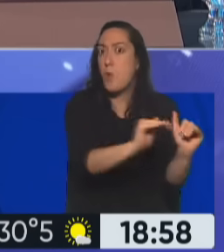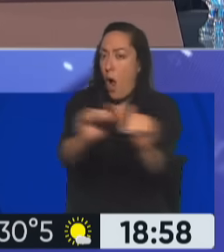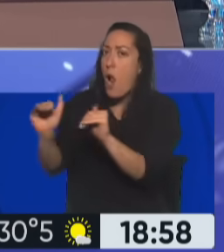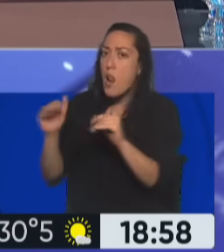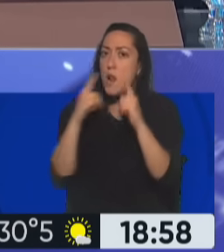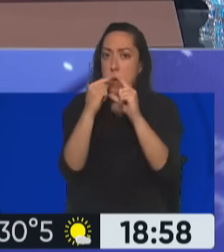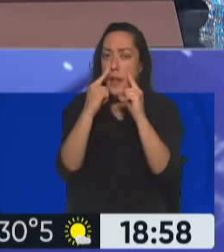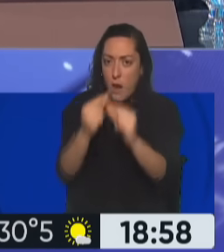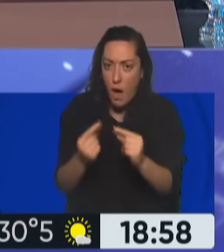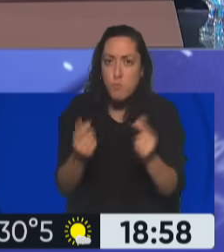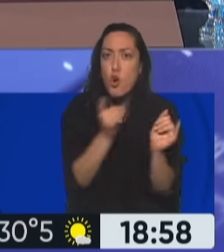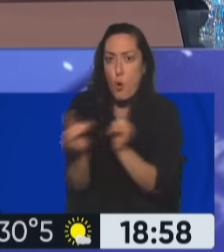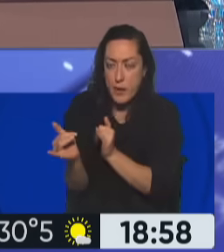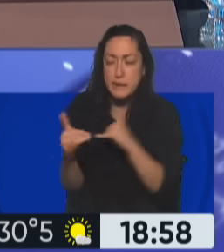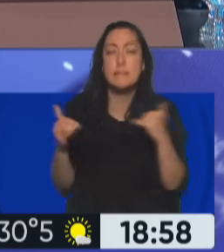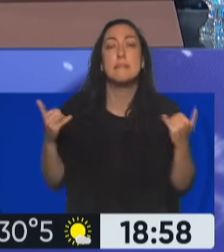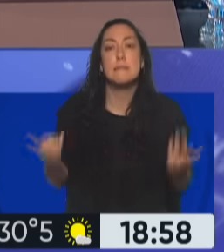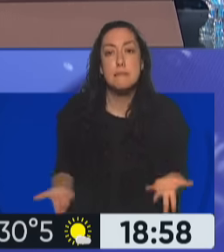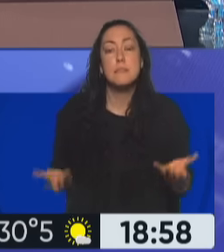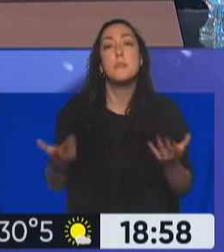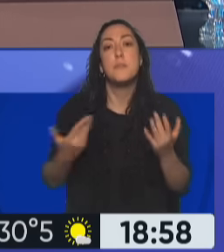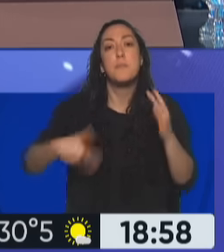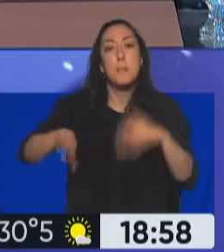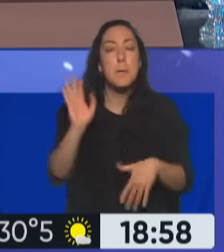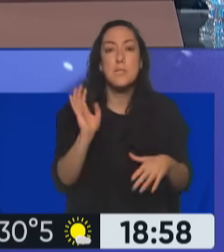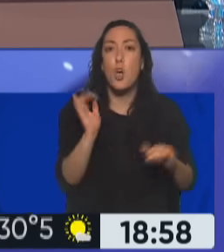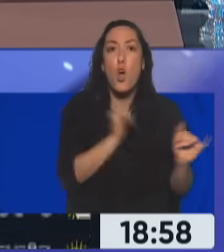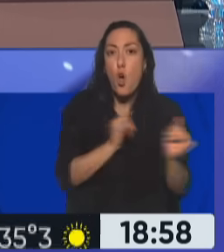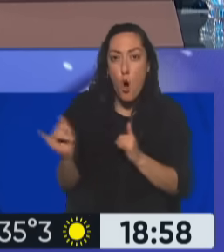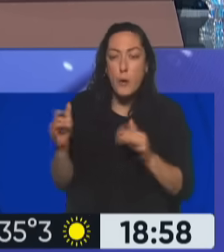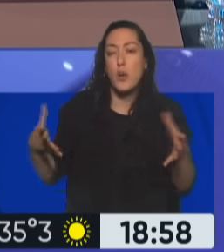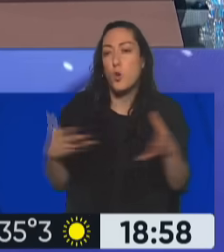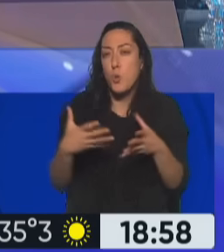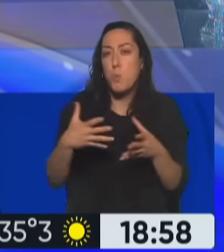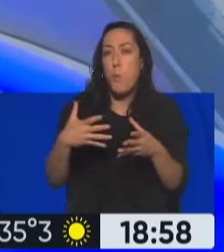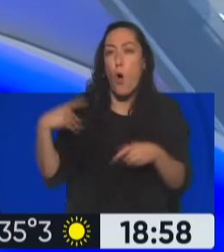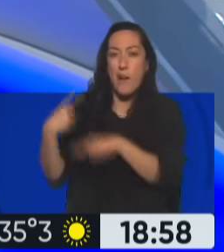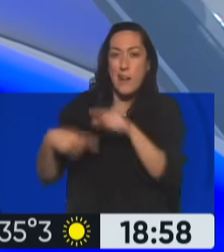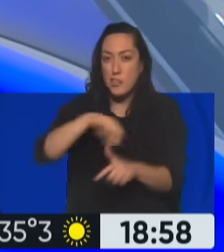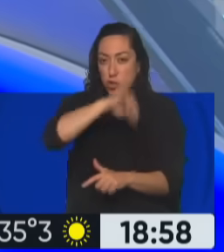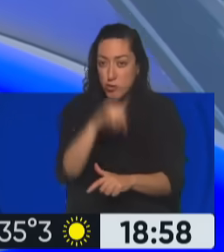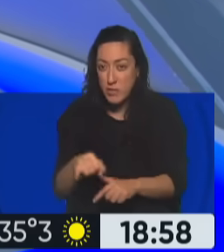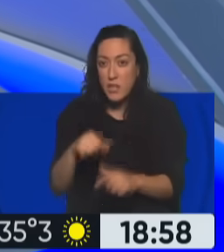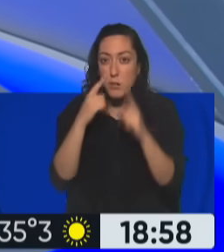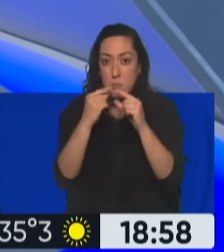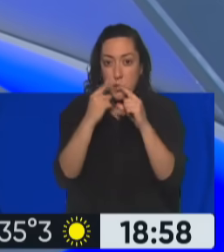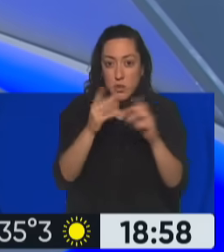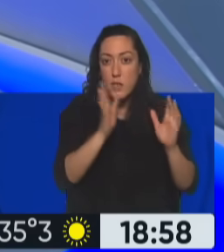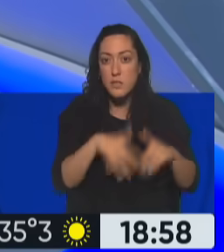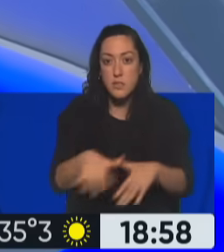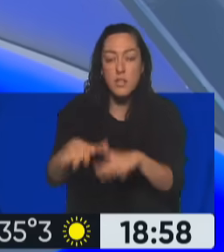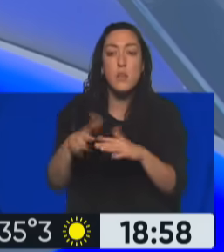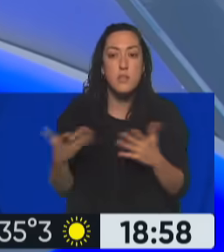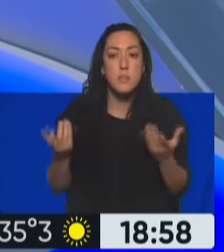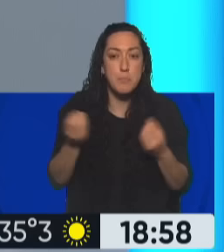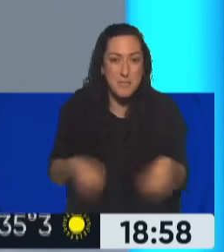de cada país, pero que sí lo que se destacan es que son los más jóvenes o esta generación Z quienes inician estas protestas, que después, como decíamos,